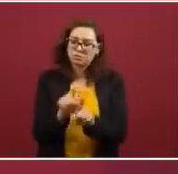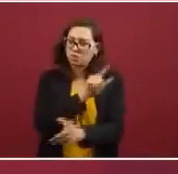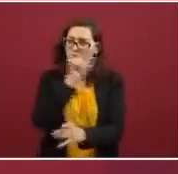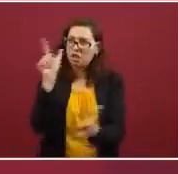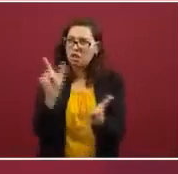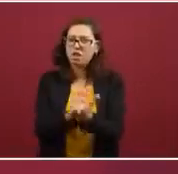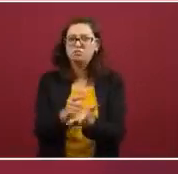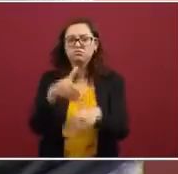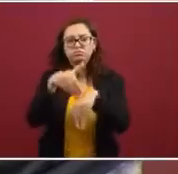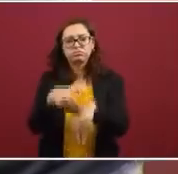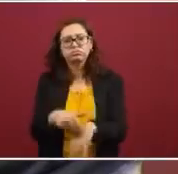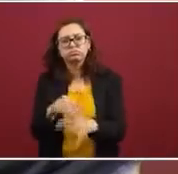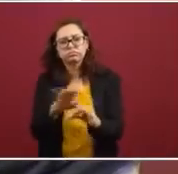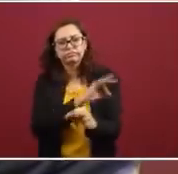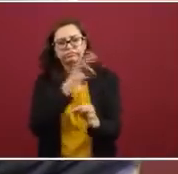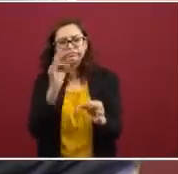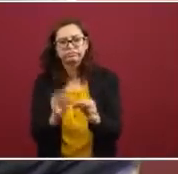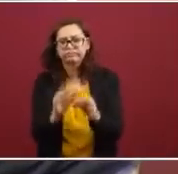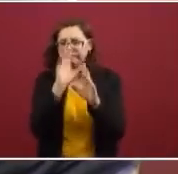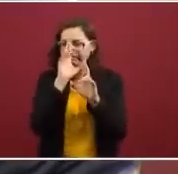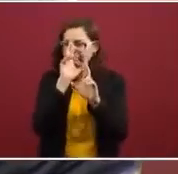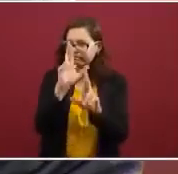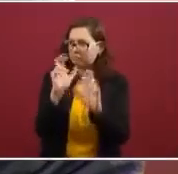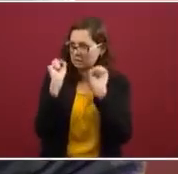legalidad. Por eso